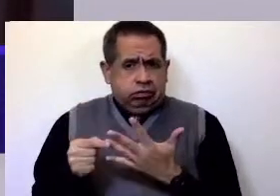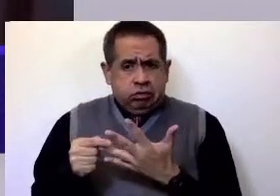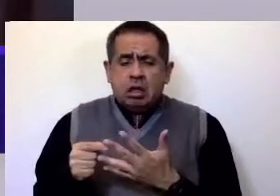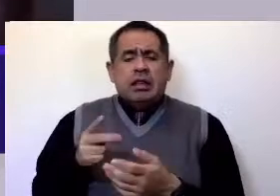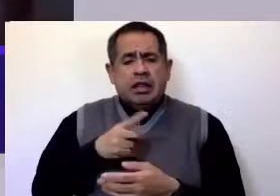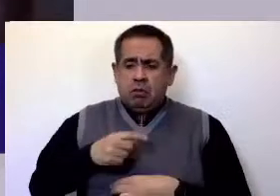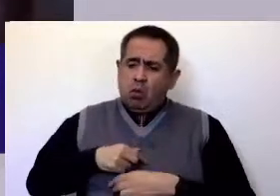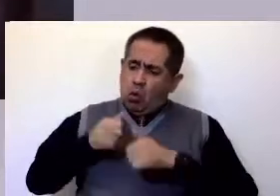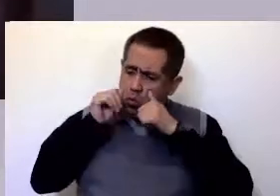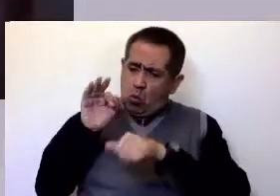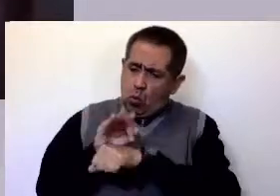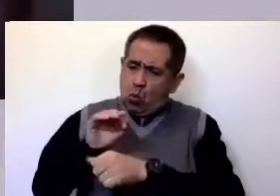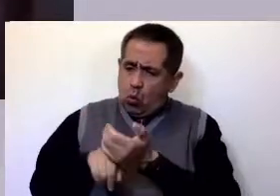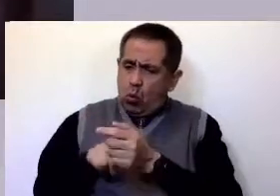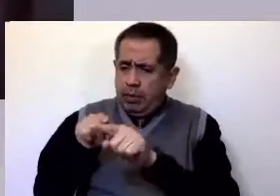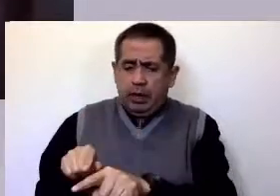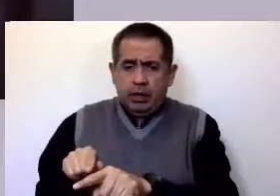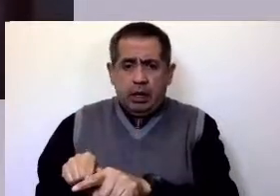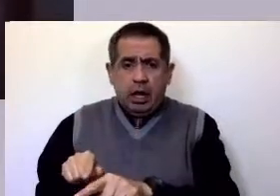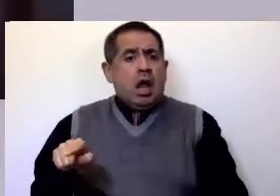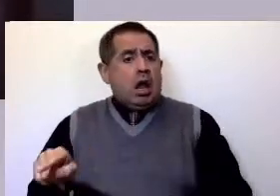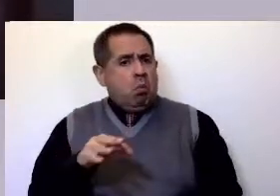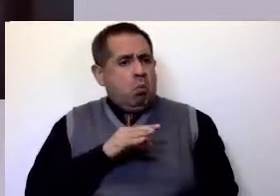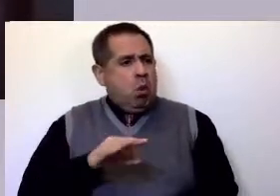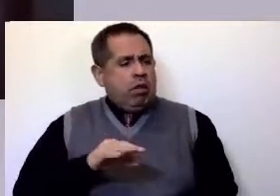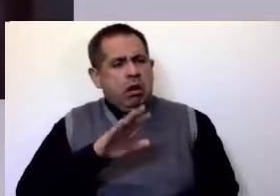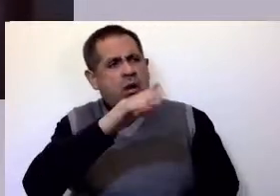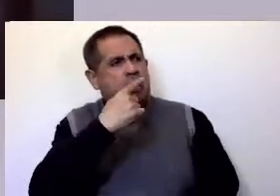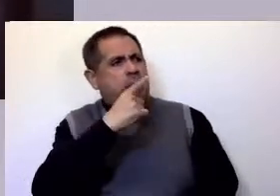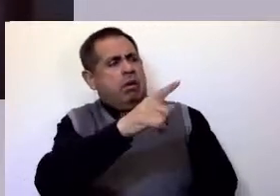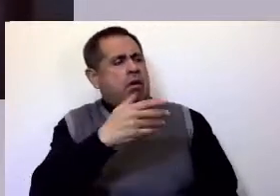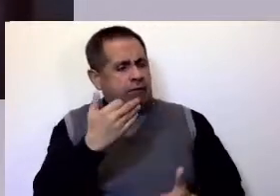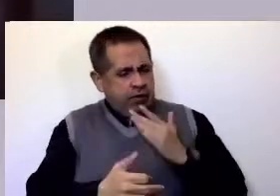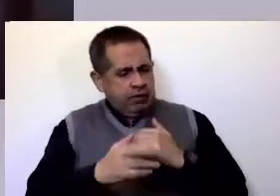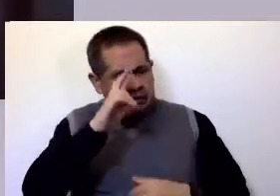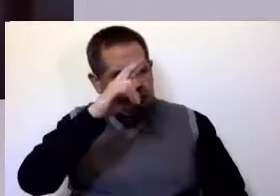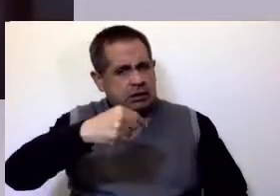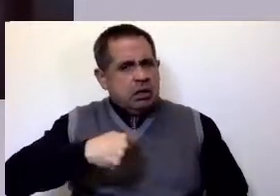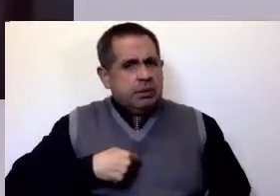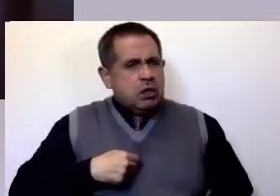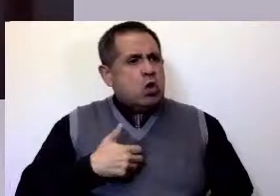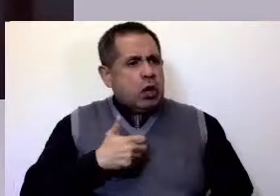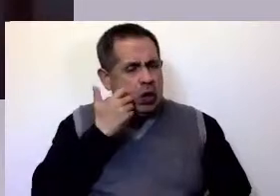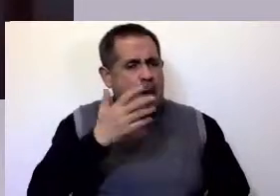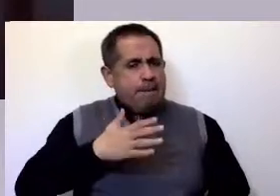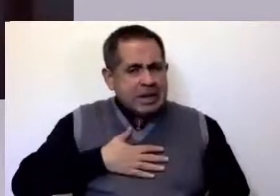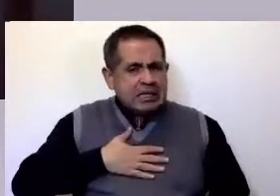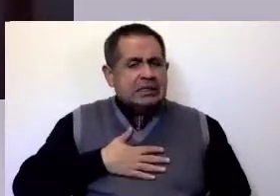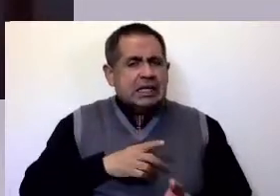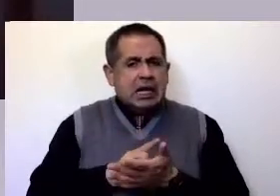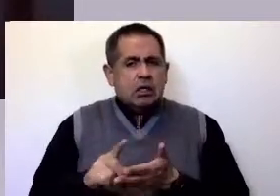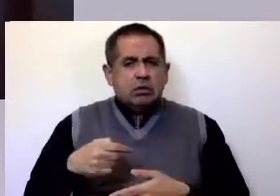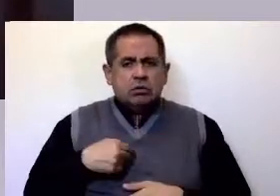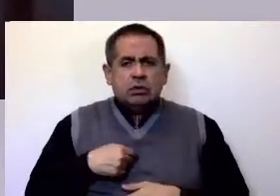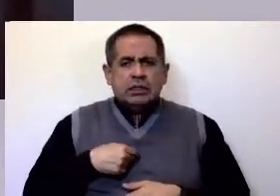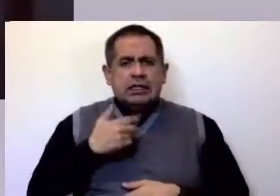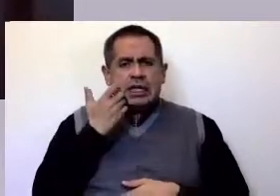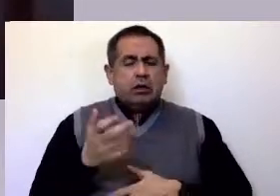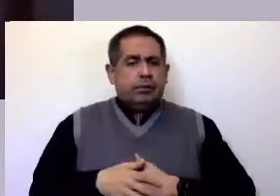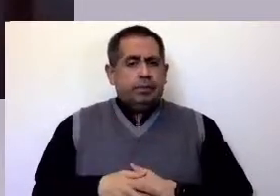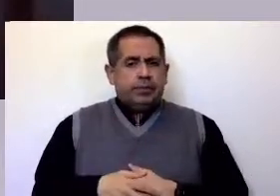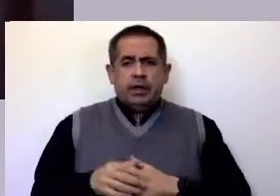puede ejercer la facultad de reclamar la satisfacción de estos derechos así el artículo